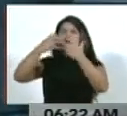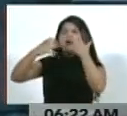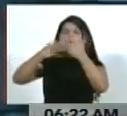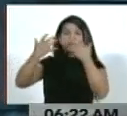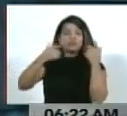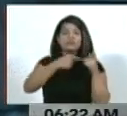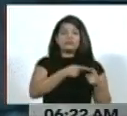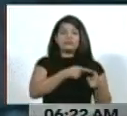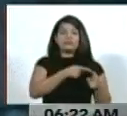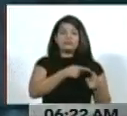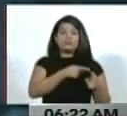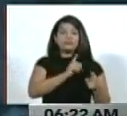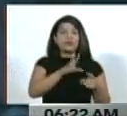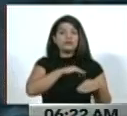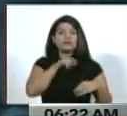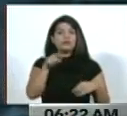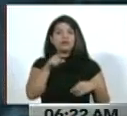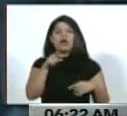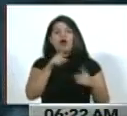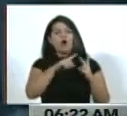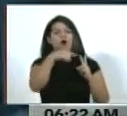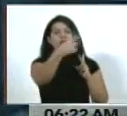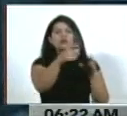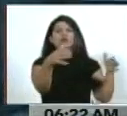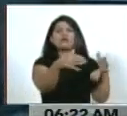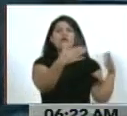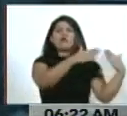cuando las comunidades